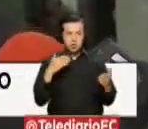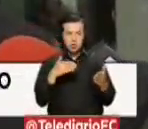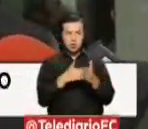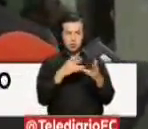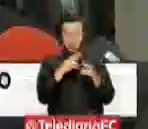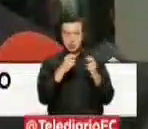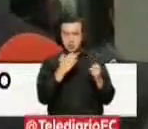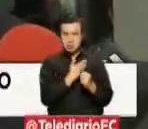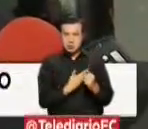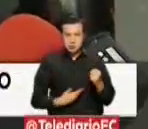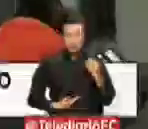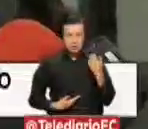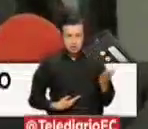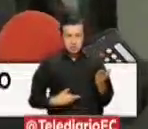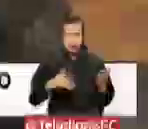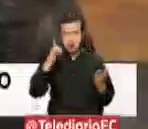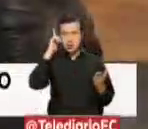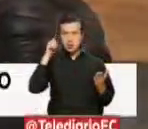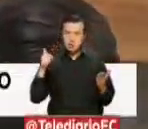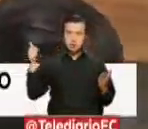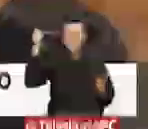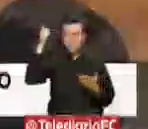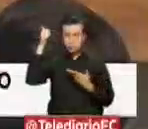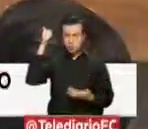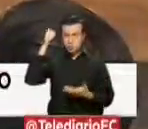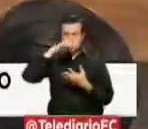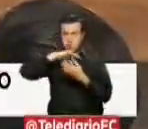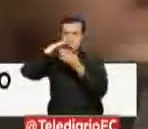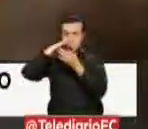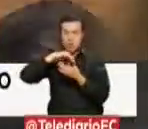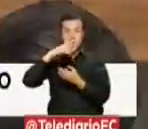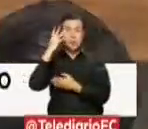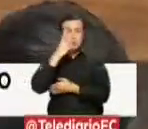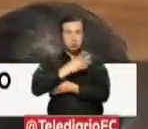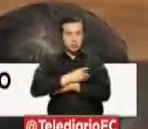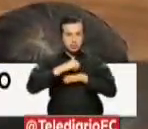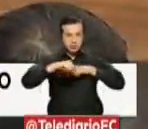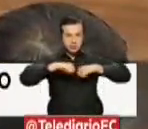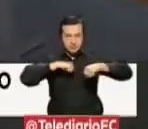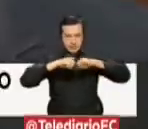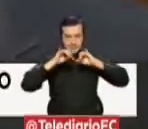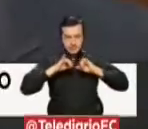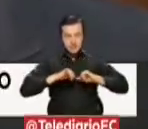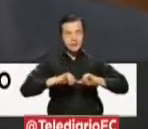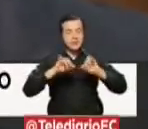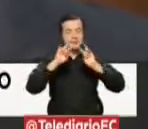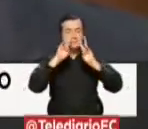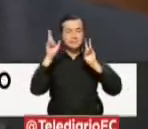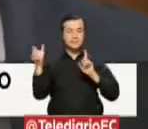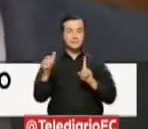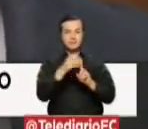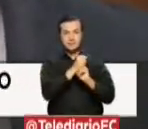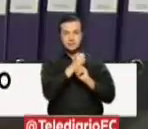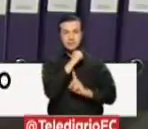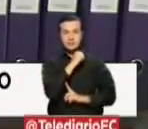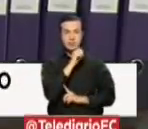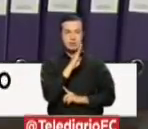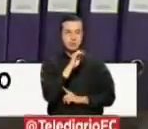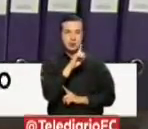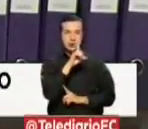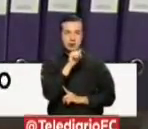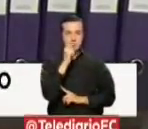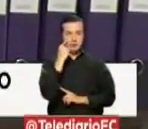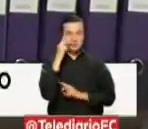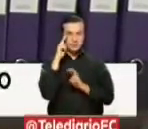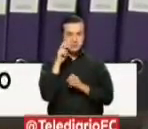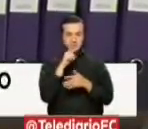expresidente que resulta ser el líder de ETA. Este jueves se cumplió el cuarto día de la diligencia judicial en el caso de secuestro al político Fernando Balda. Los delitos